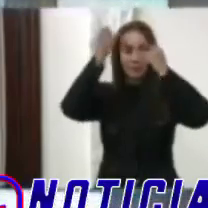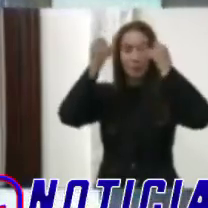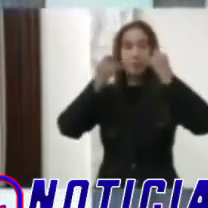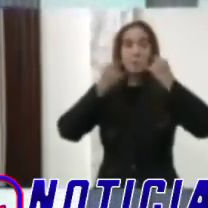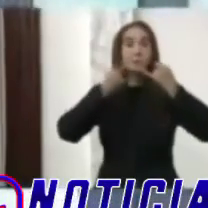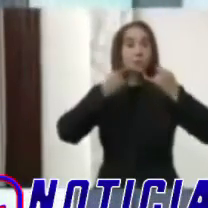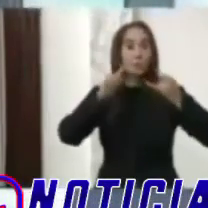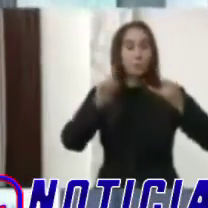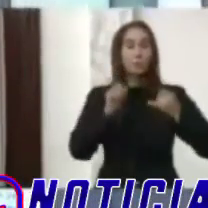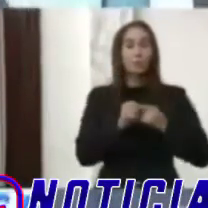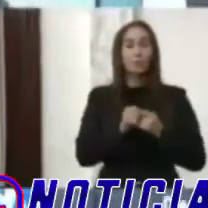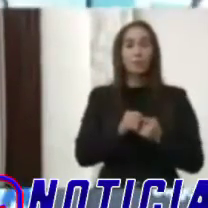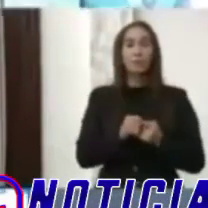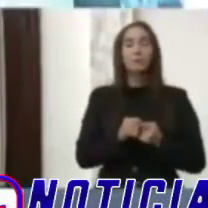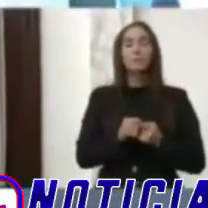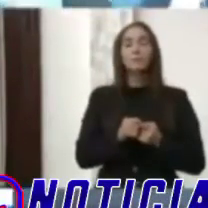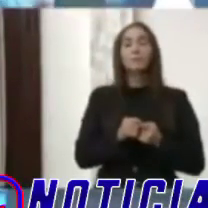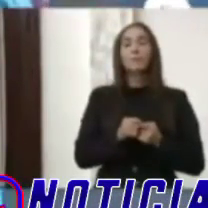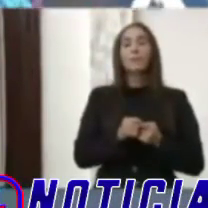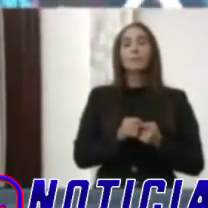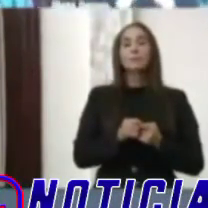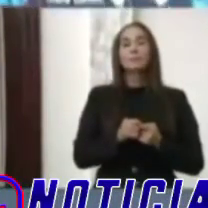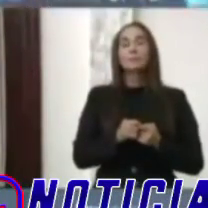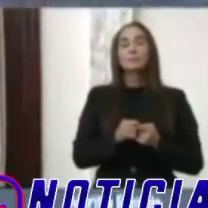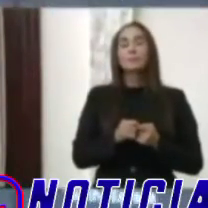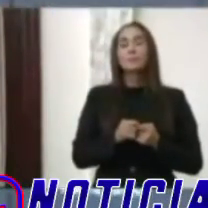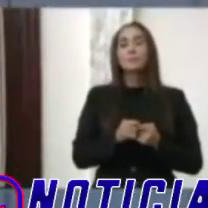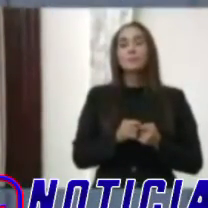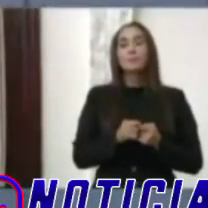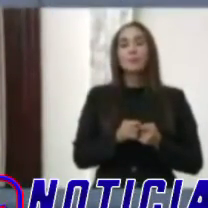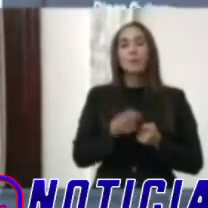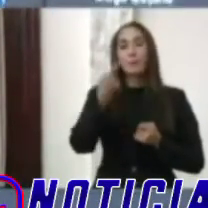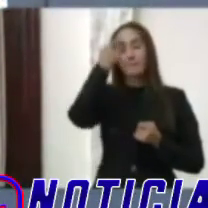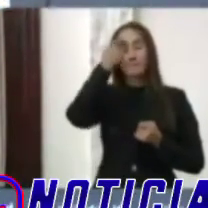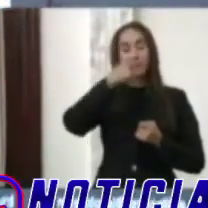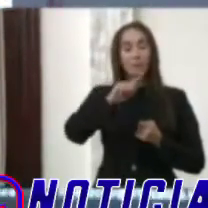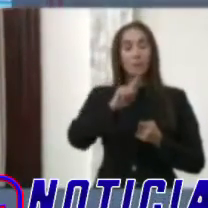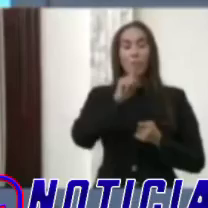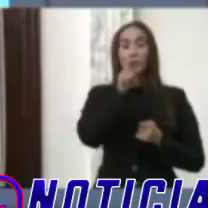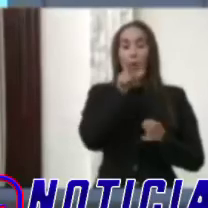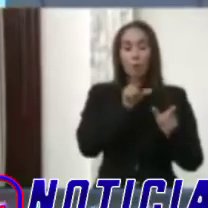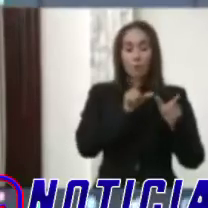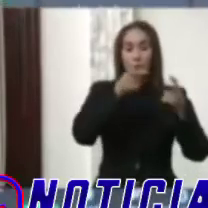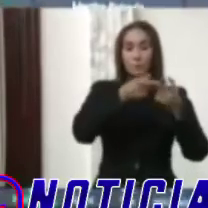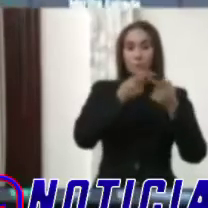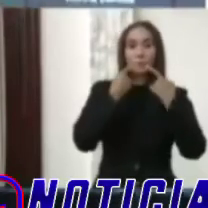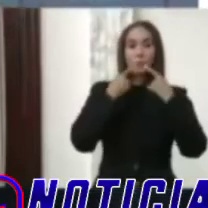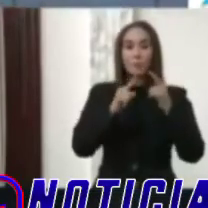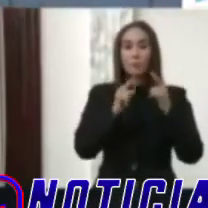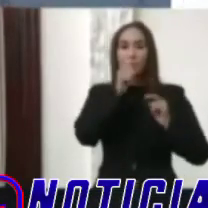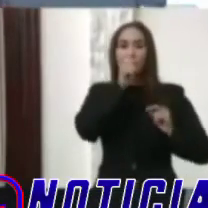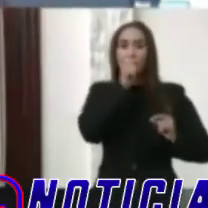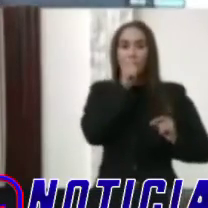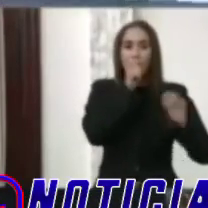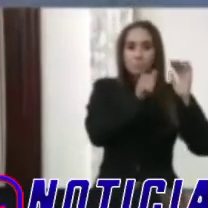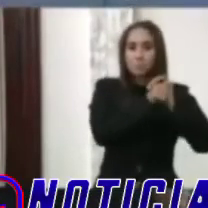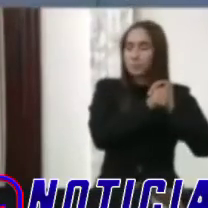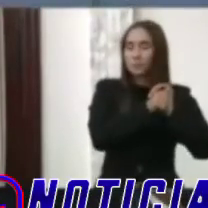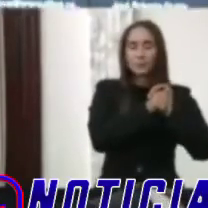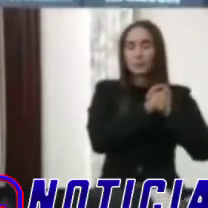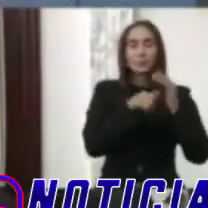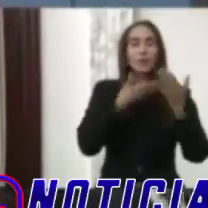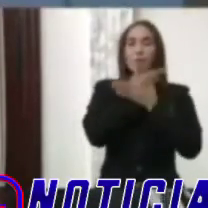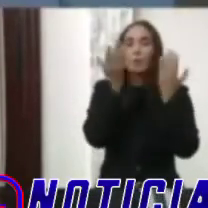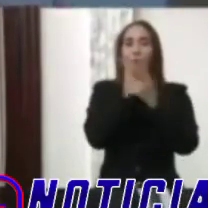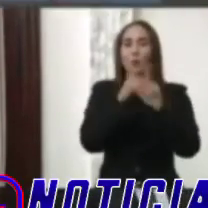cuando el pretexto de cualesquiera objetivos se cercena la libertad de prensa, entonces desaparecen las demás